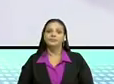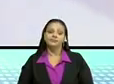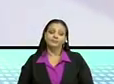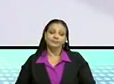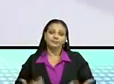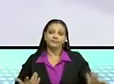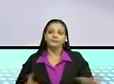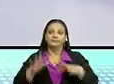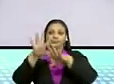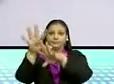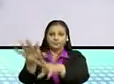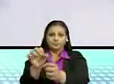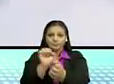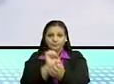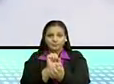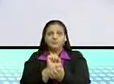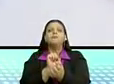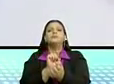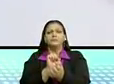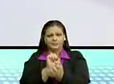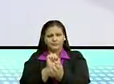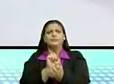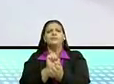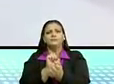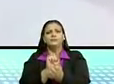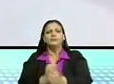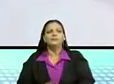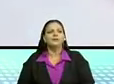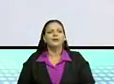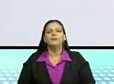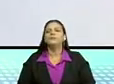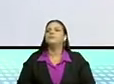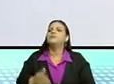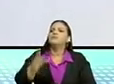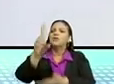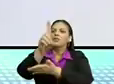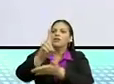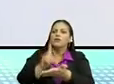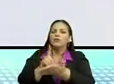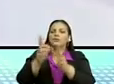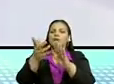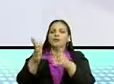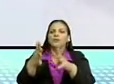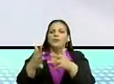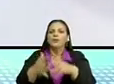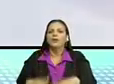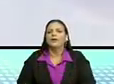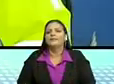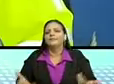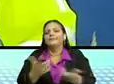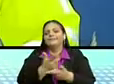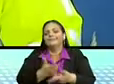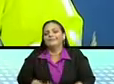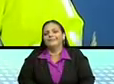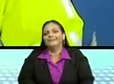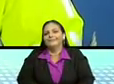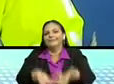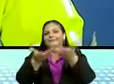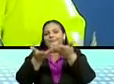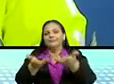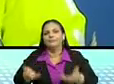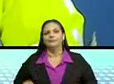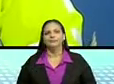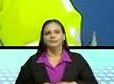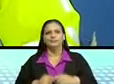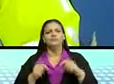cadena para cortar esto, valga la redundancia, estos delitos que son muy continuos entre nosotros, en nuestro medio, en